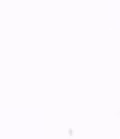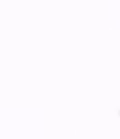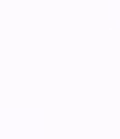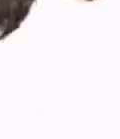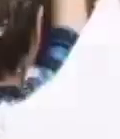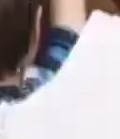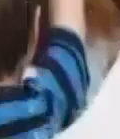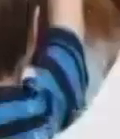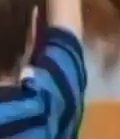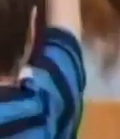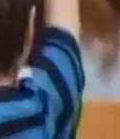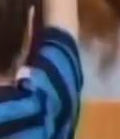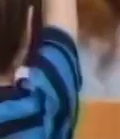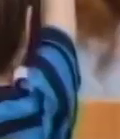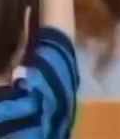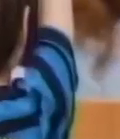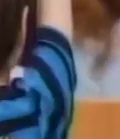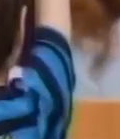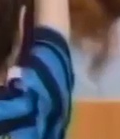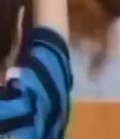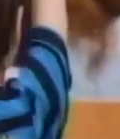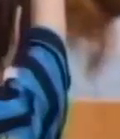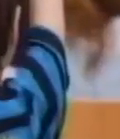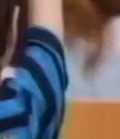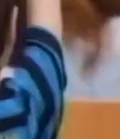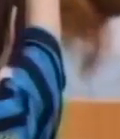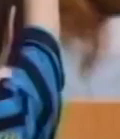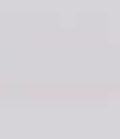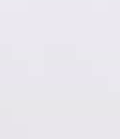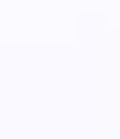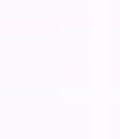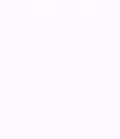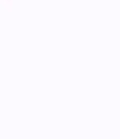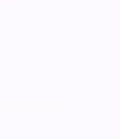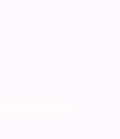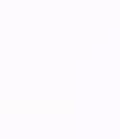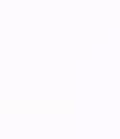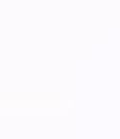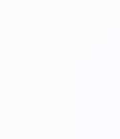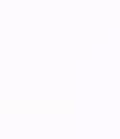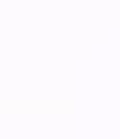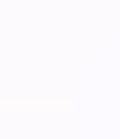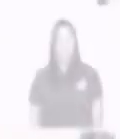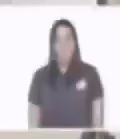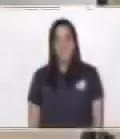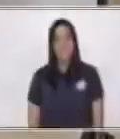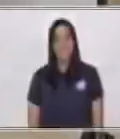A continuación, comunicación y lenguaje primero básico.